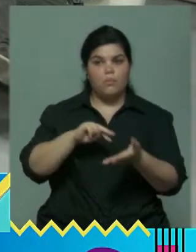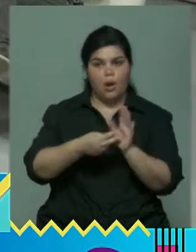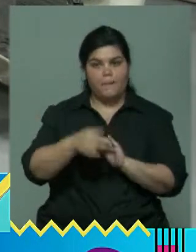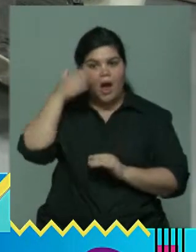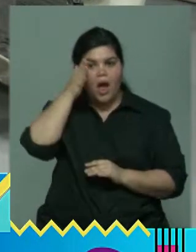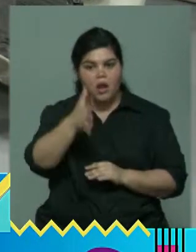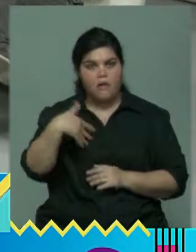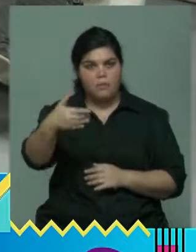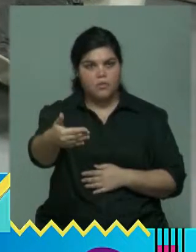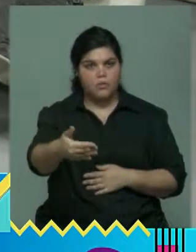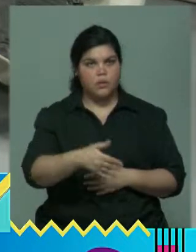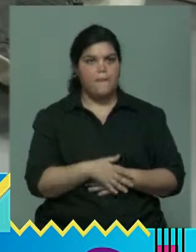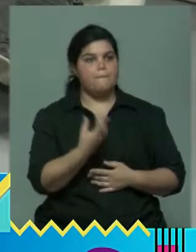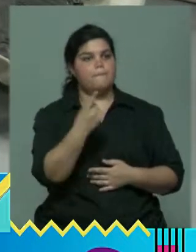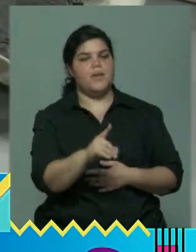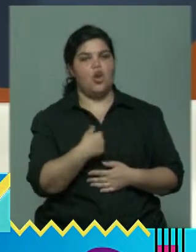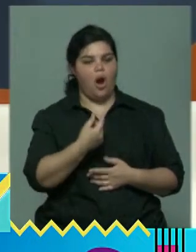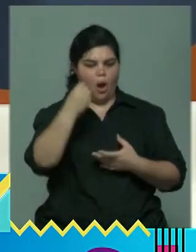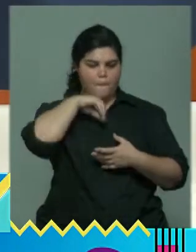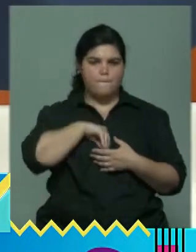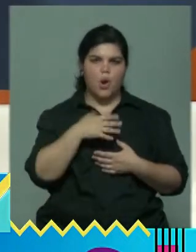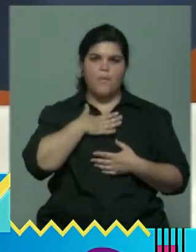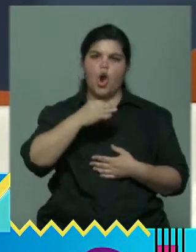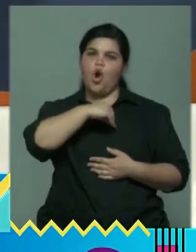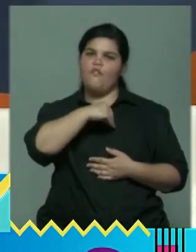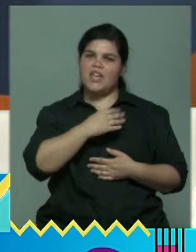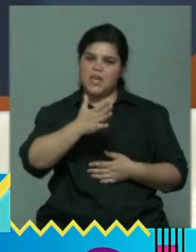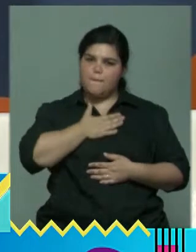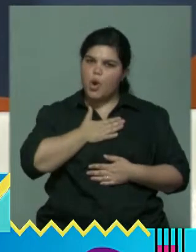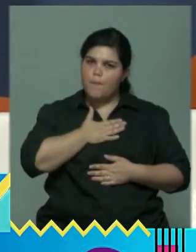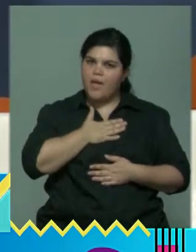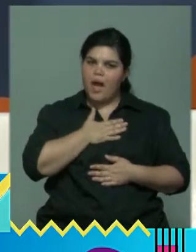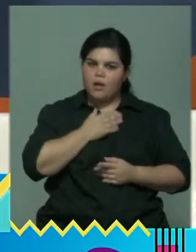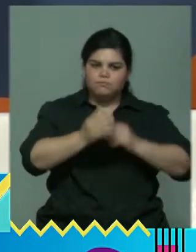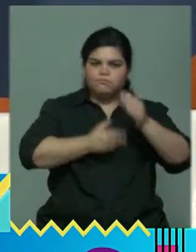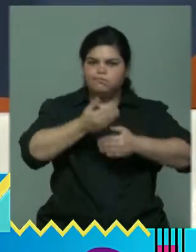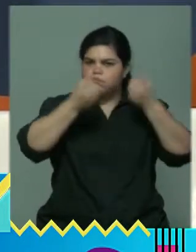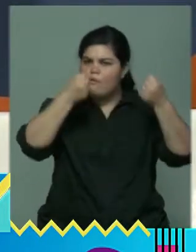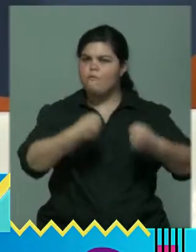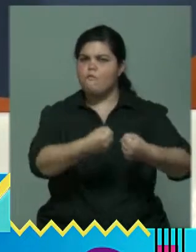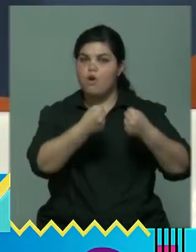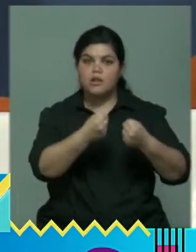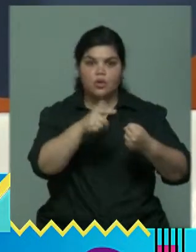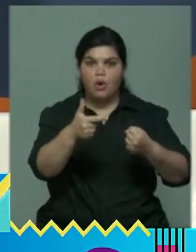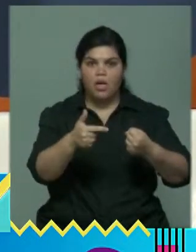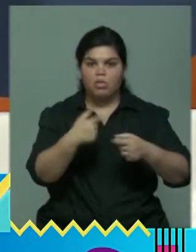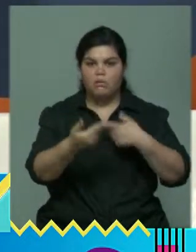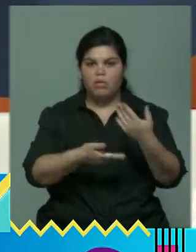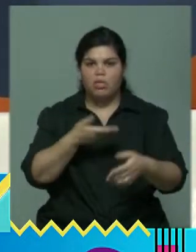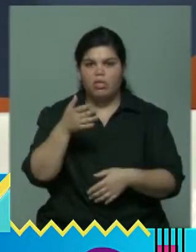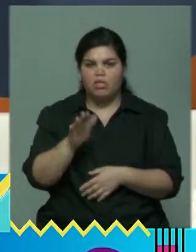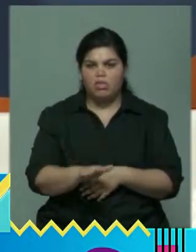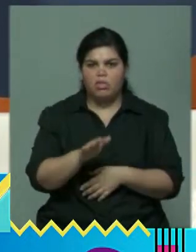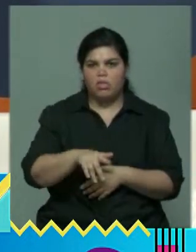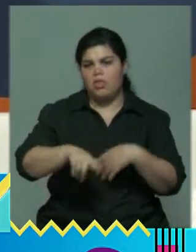bien el autoestima, terminan cayendo en los estereotipos, son herramientas que tienen también porque en esto justamente